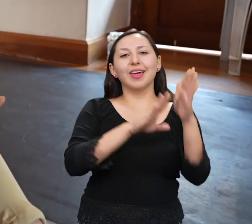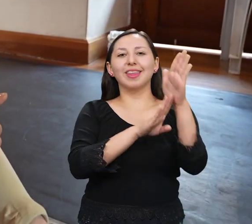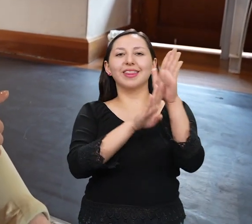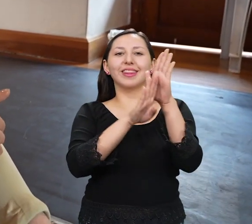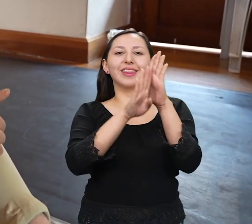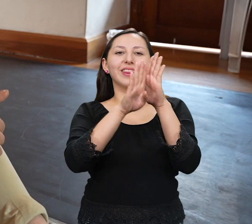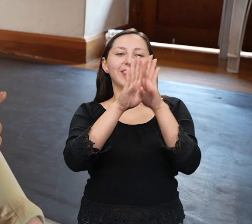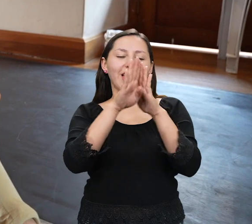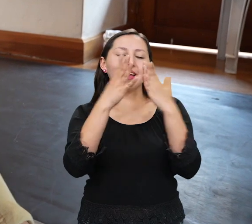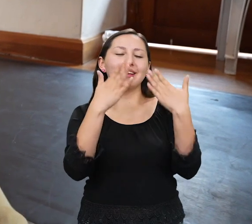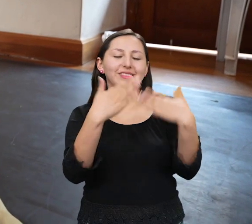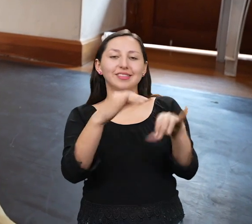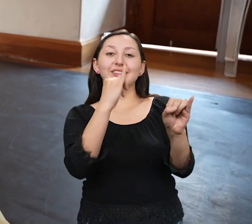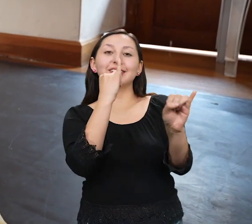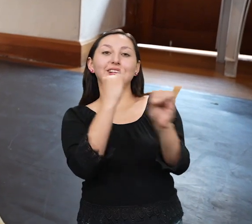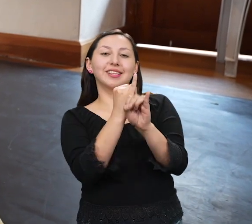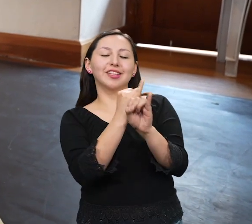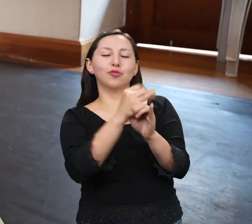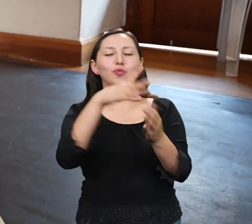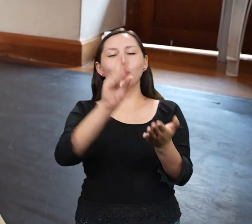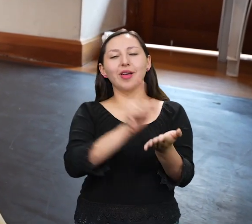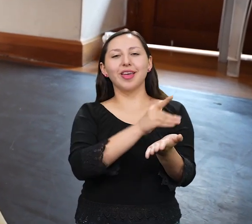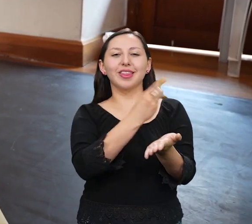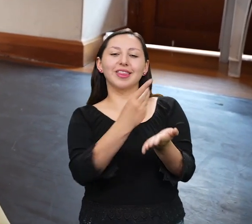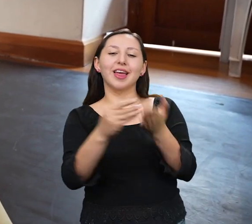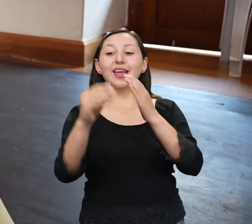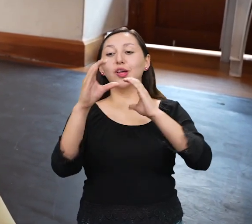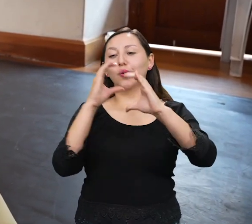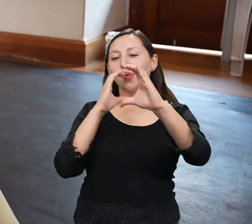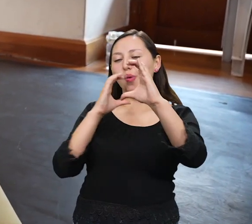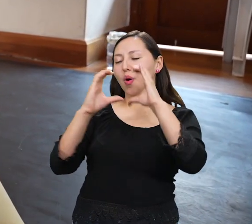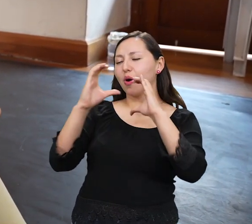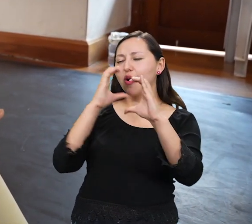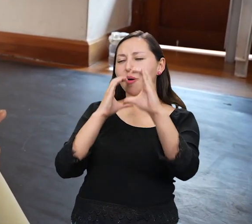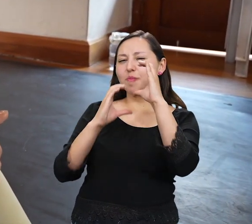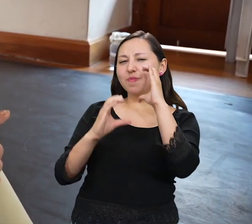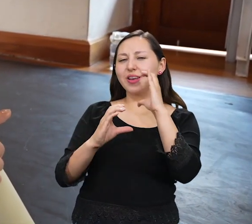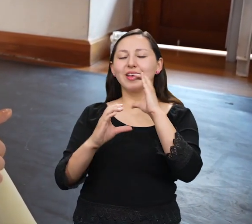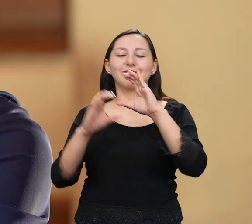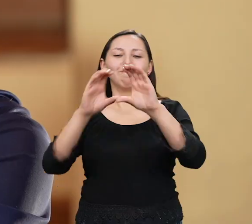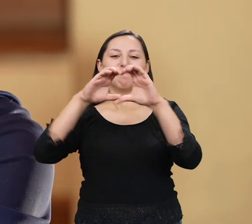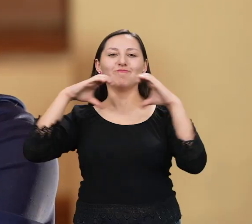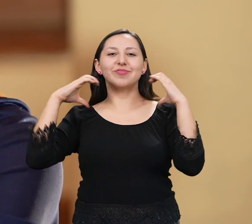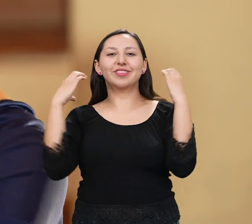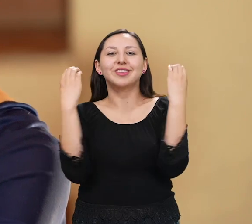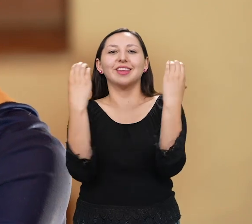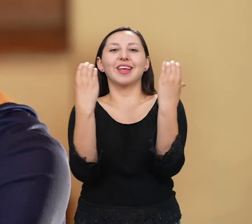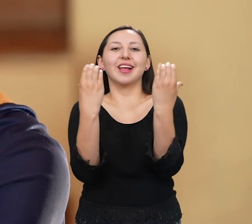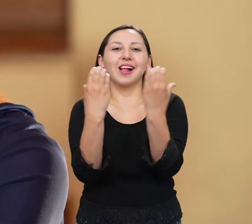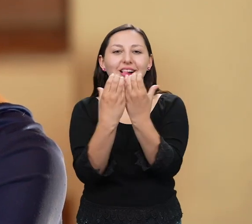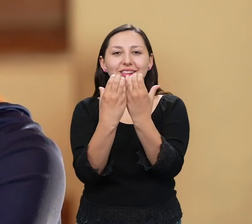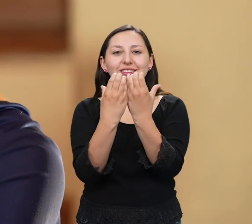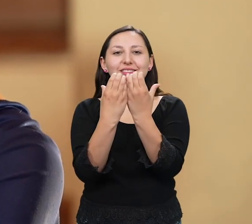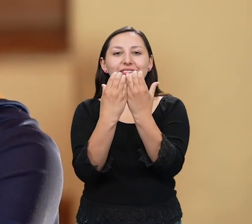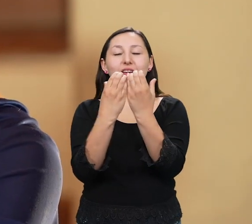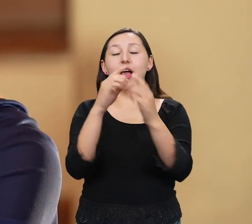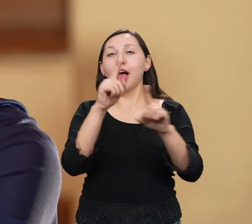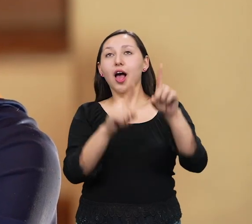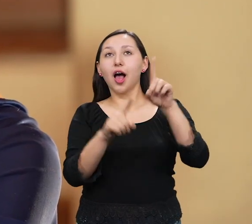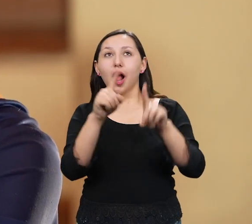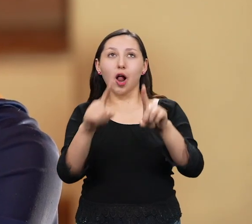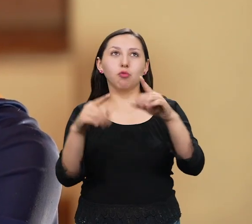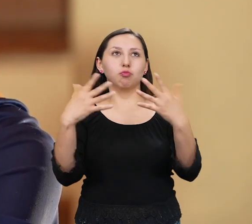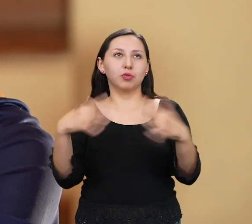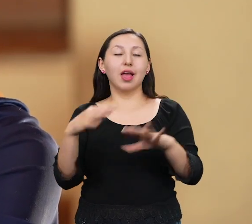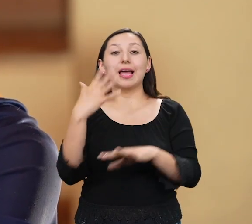luego vengo acá al instituto, converso con mis amigas, hablamos, vamos a clases. Como estamos en grados superiores, ya